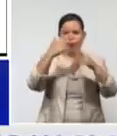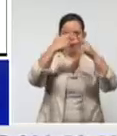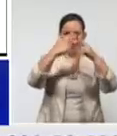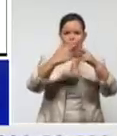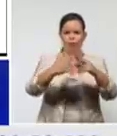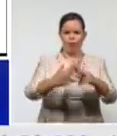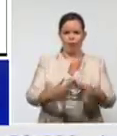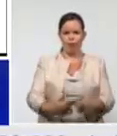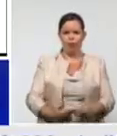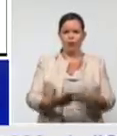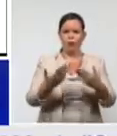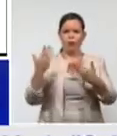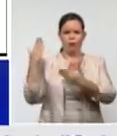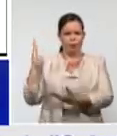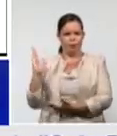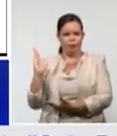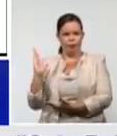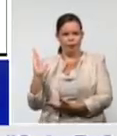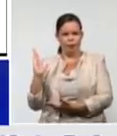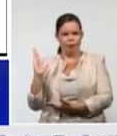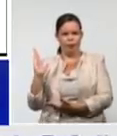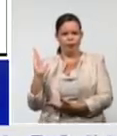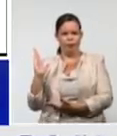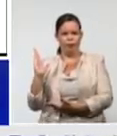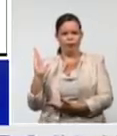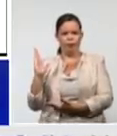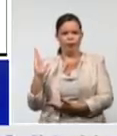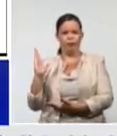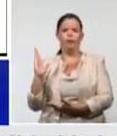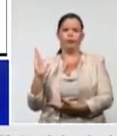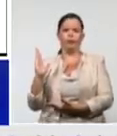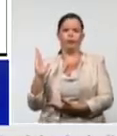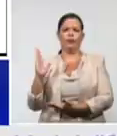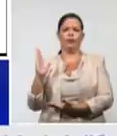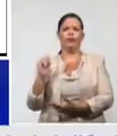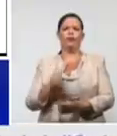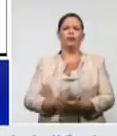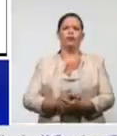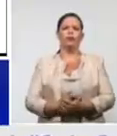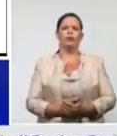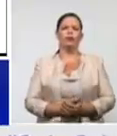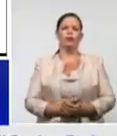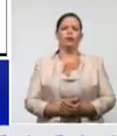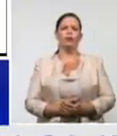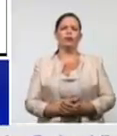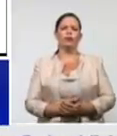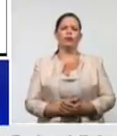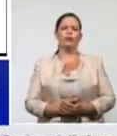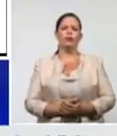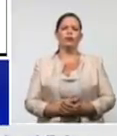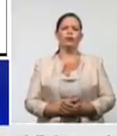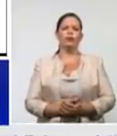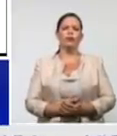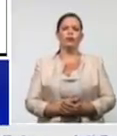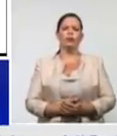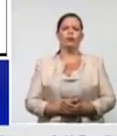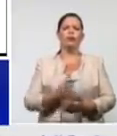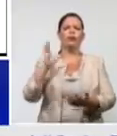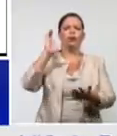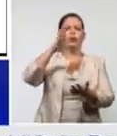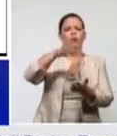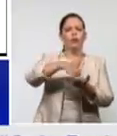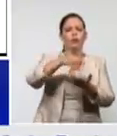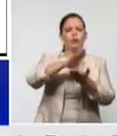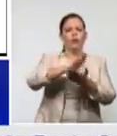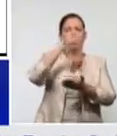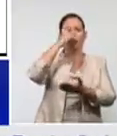incorporaron en la última semana. Mariel incrementó